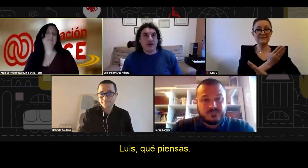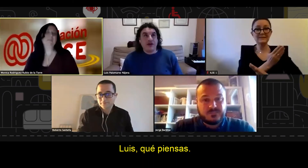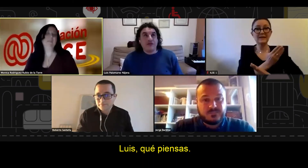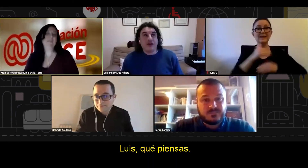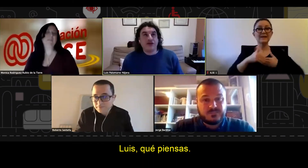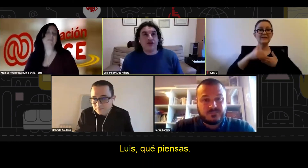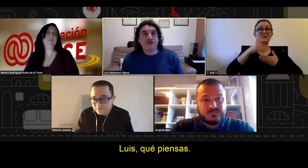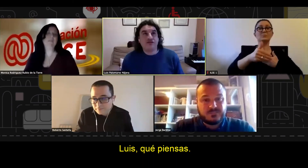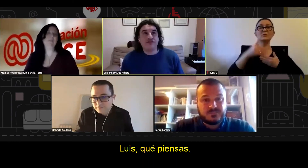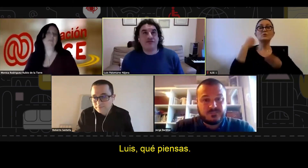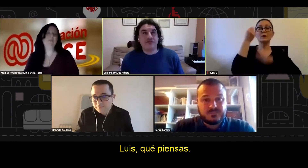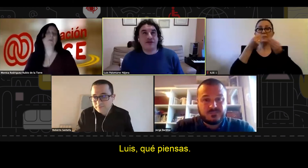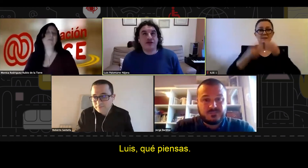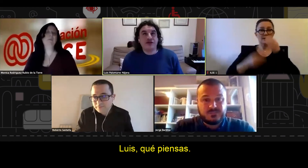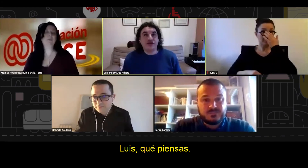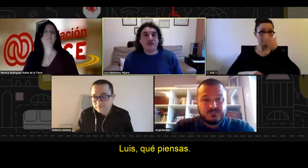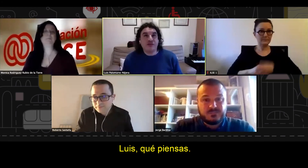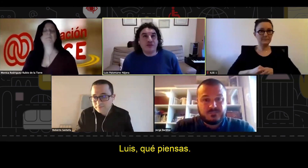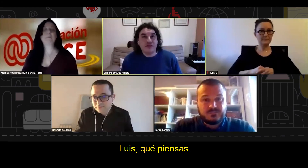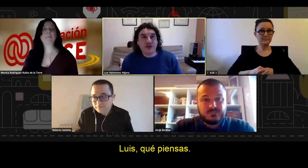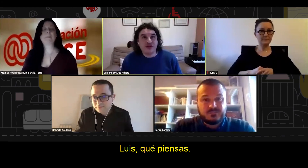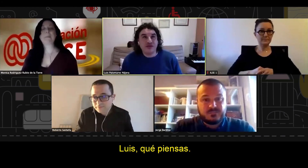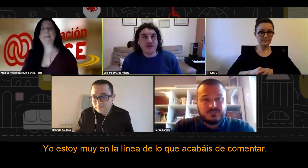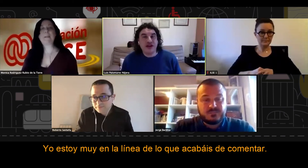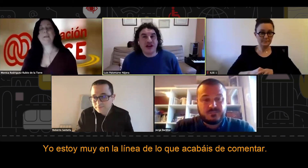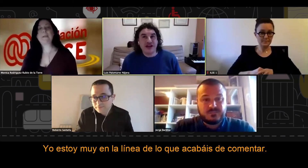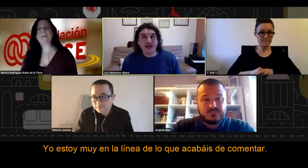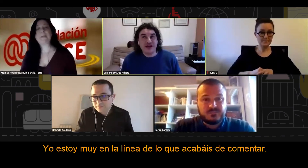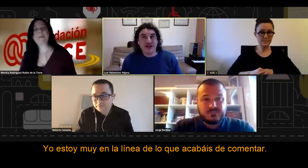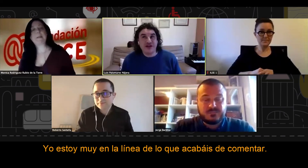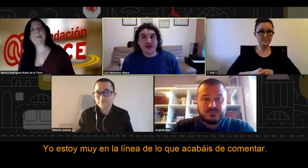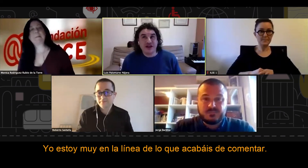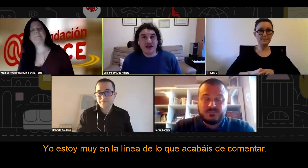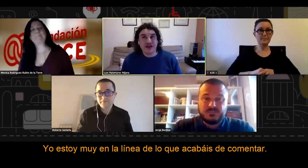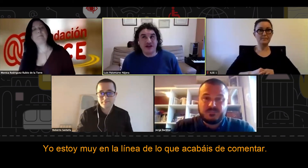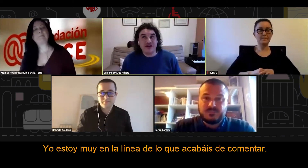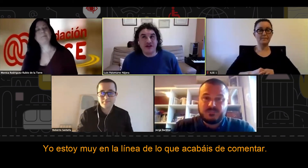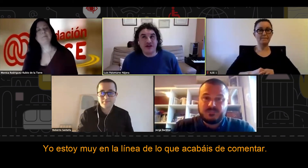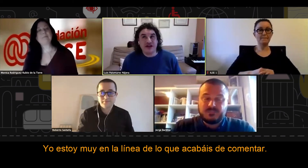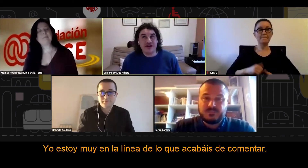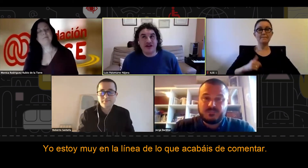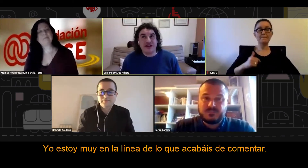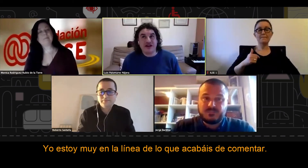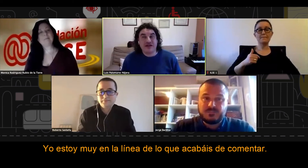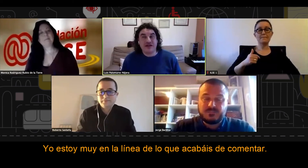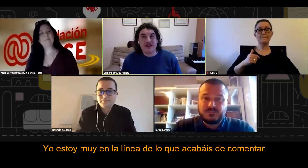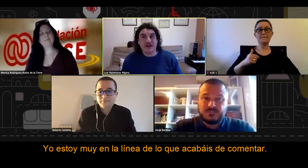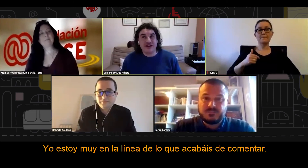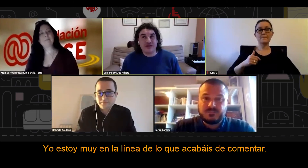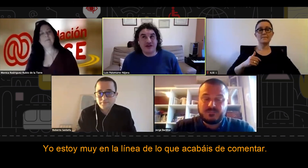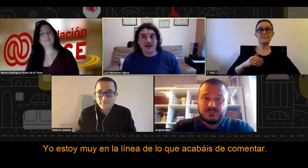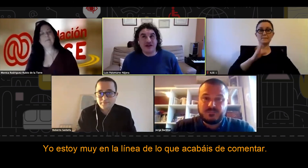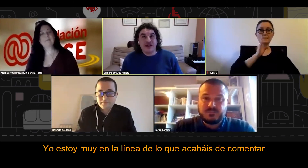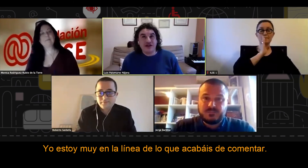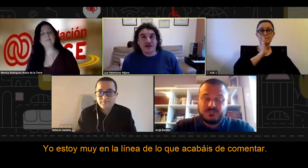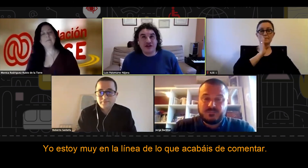piensas Bueno, desde yo objetivos? estoy muy en la línea de lo que acabáis de